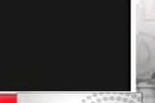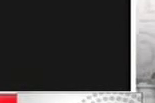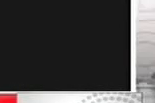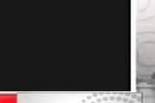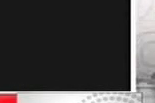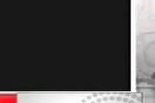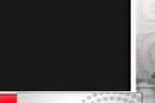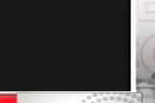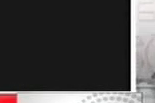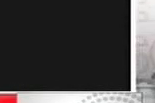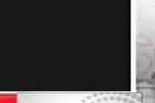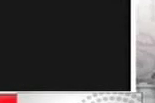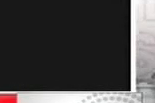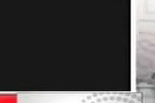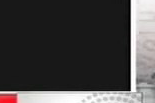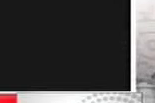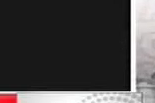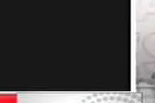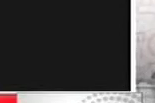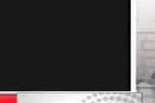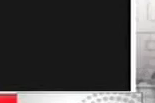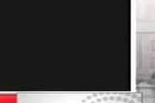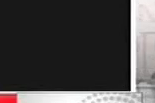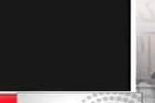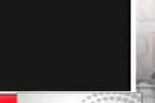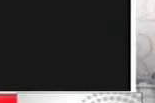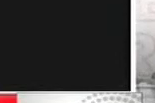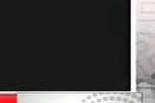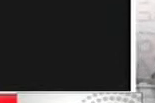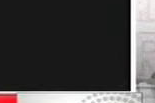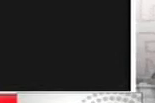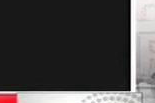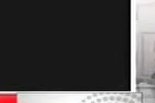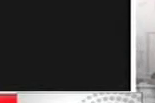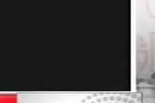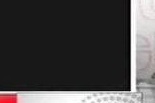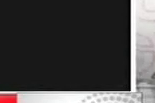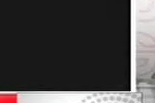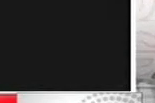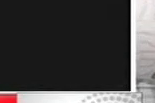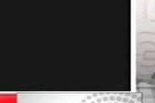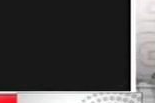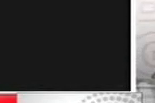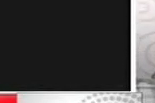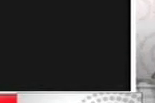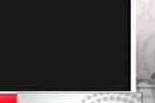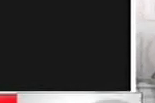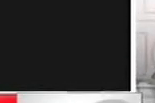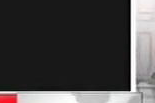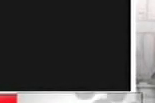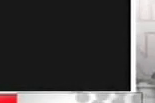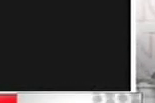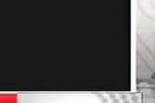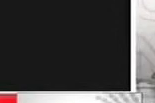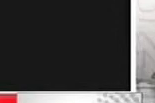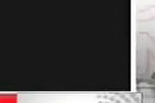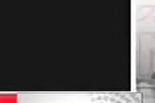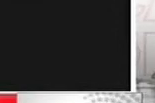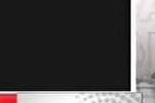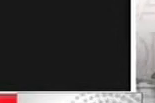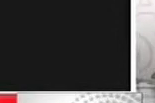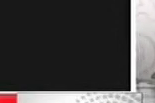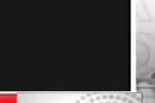está materializando. Ya no es una ilusión para quienes fueron afectados duramente por el fenómeno del Niño del año